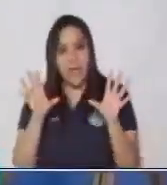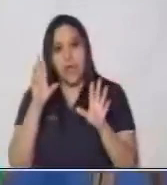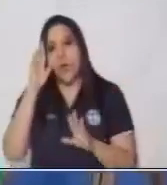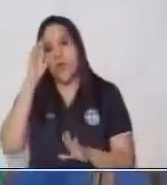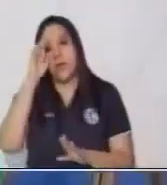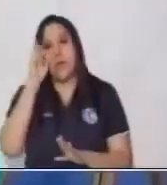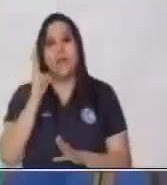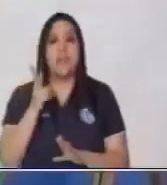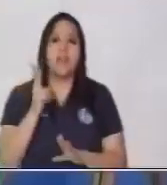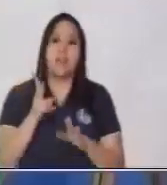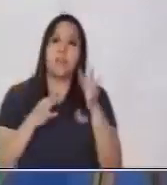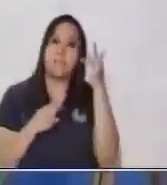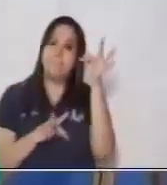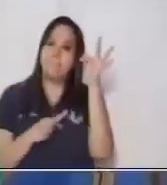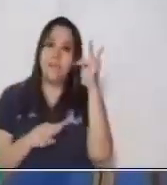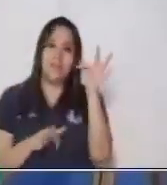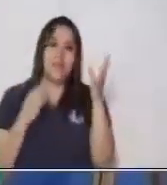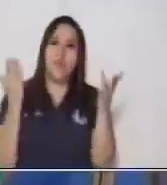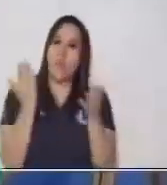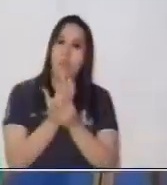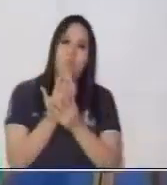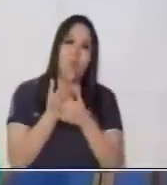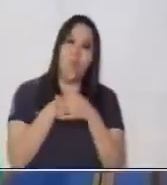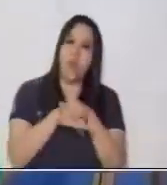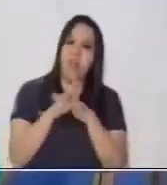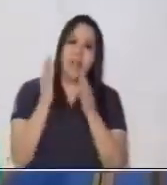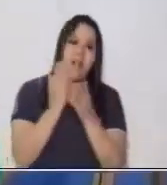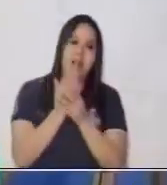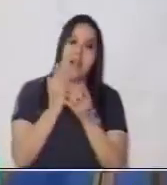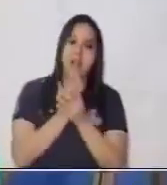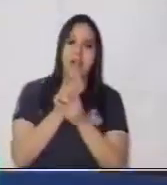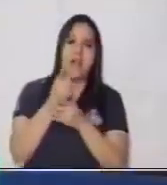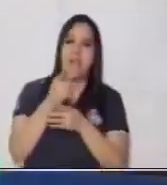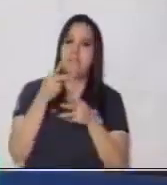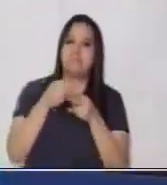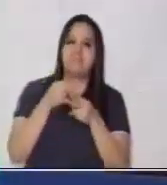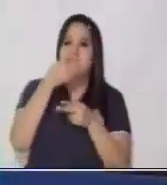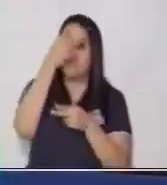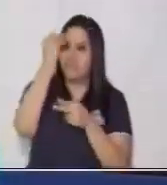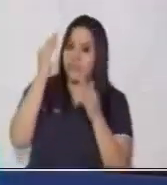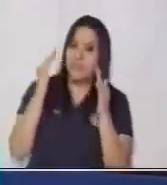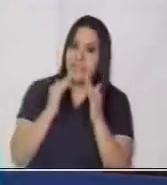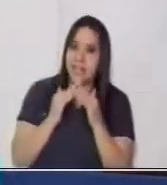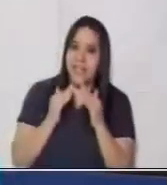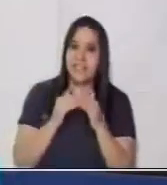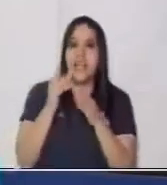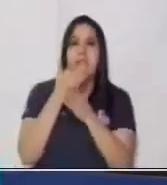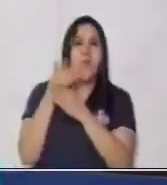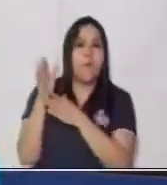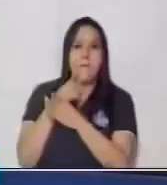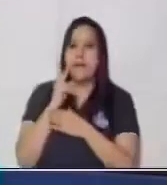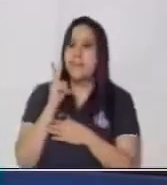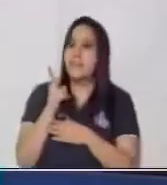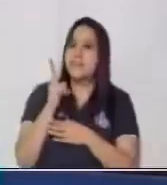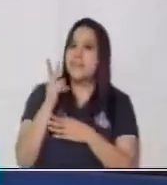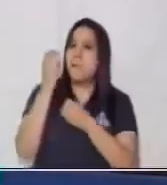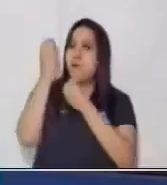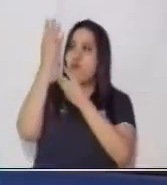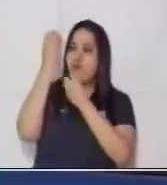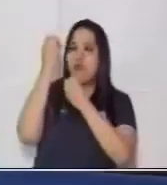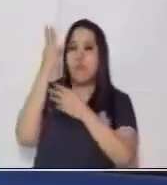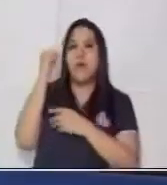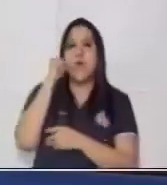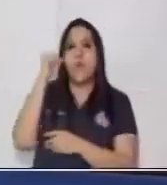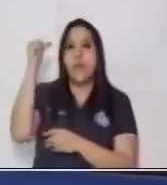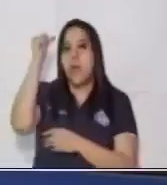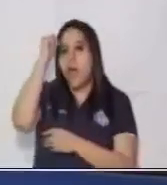presente en guardar todos tus trabajos, ejercicios en el portafolio Aprendo en Casa, comparte esta información valiosa con una